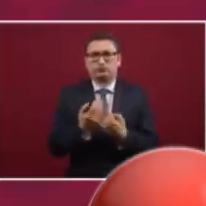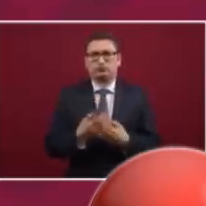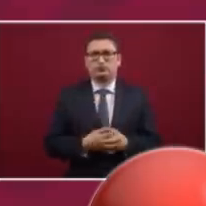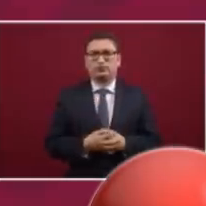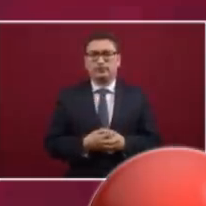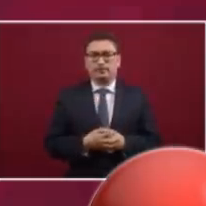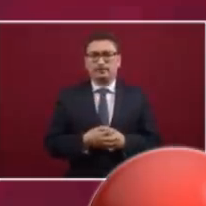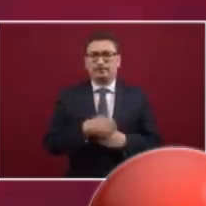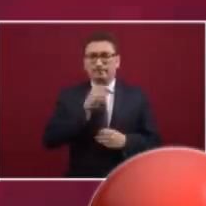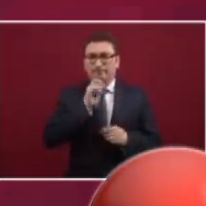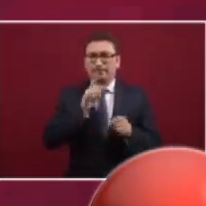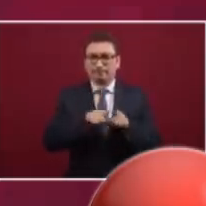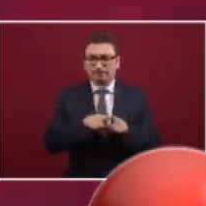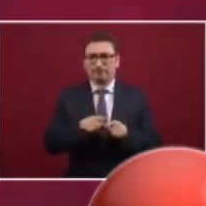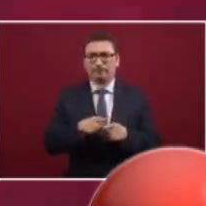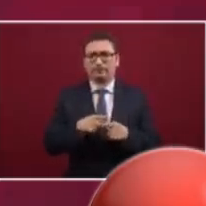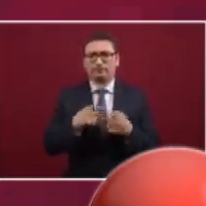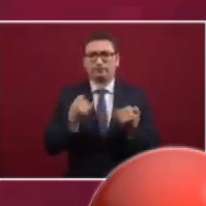y además